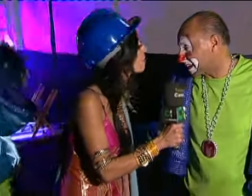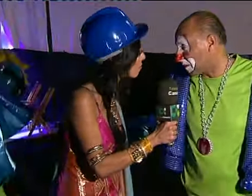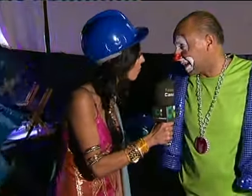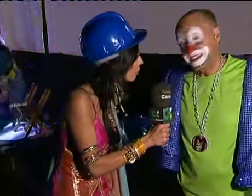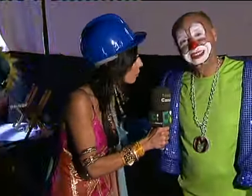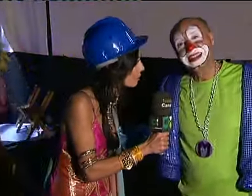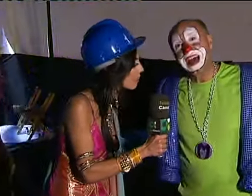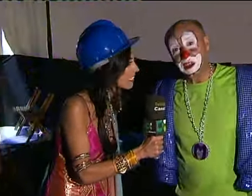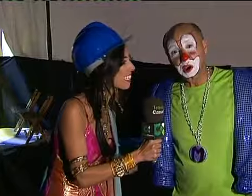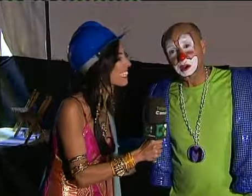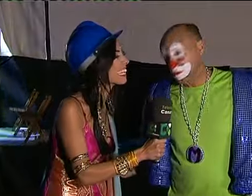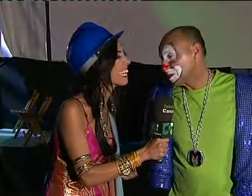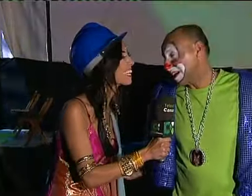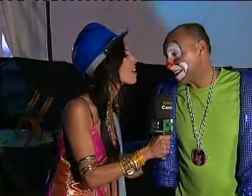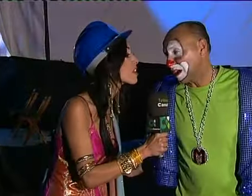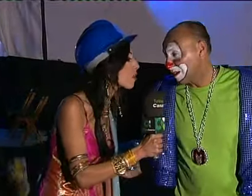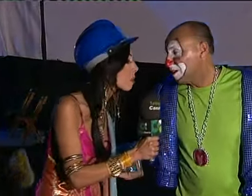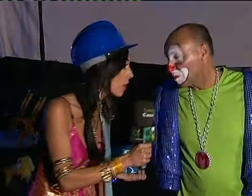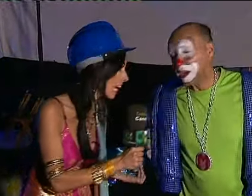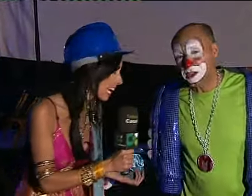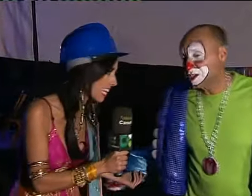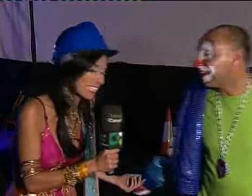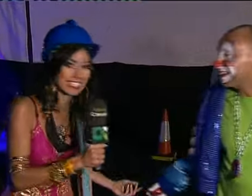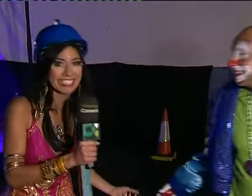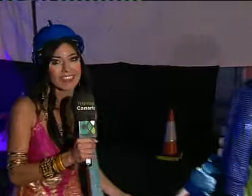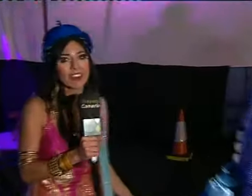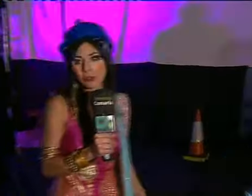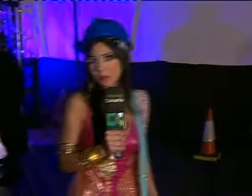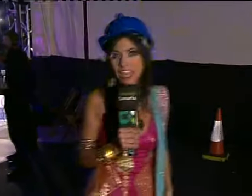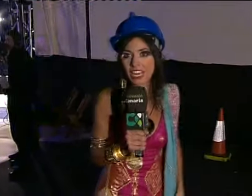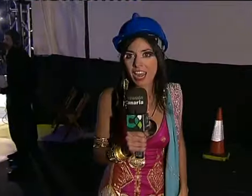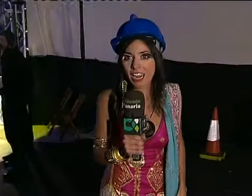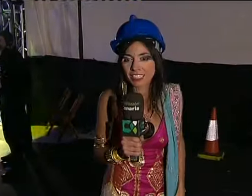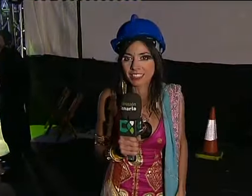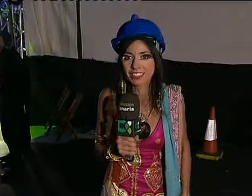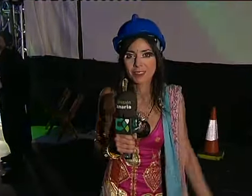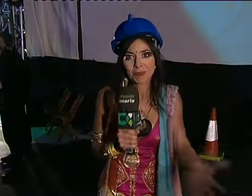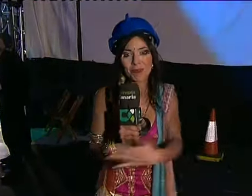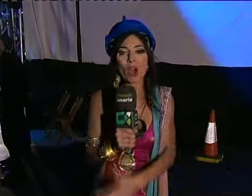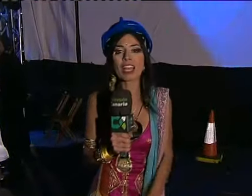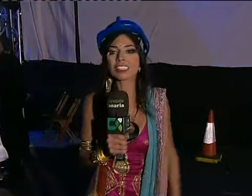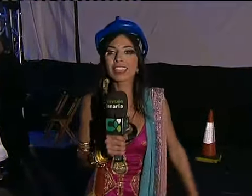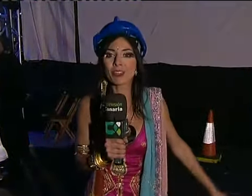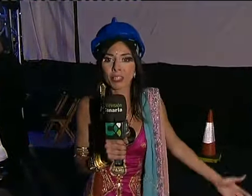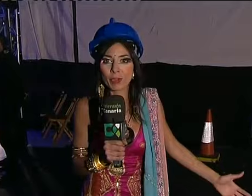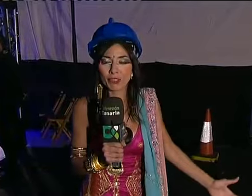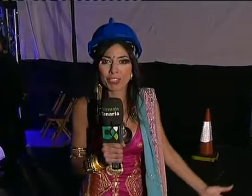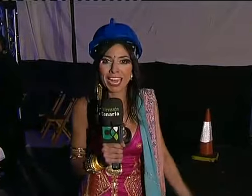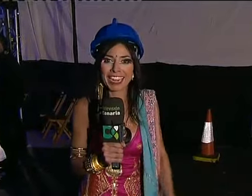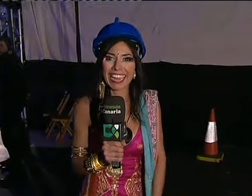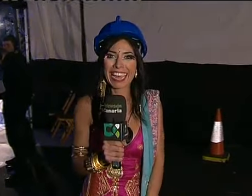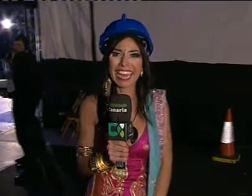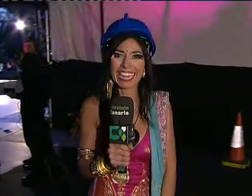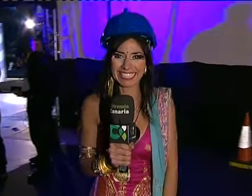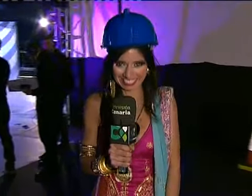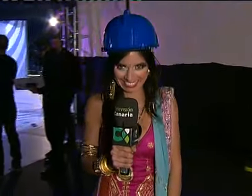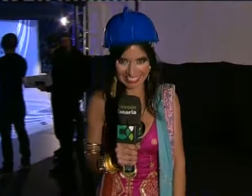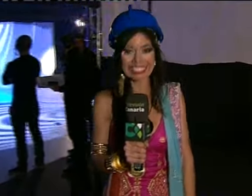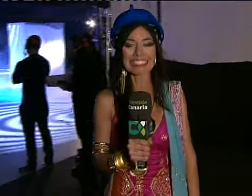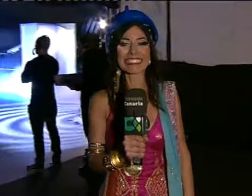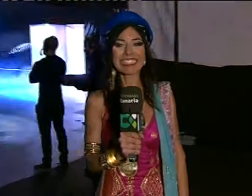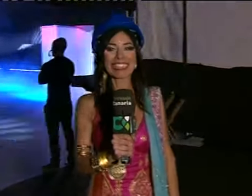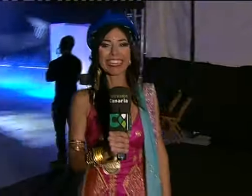en el carnaval. Mucha suerte. Adiós. Gracias. Muchas gracias. Y nos vemos buenas en la calle. Noches. Bueno, genial, Alexis. No somos adivinos, desde